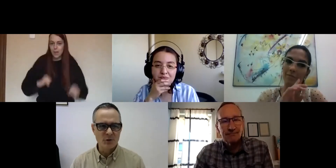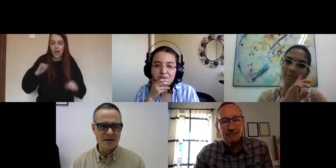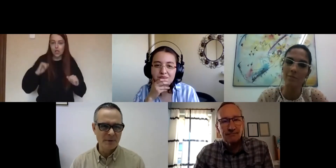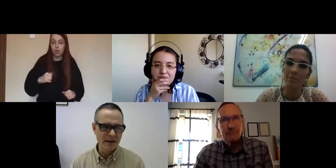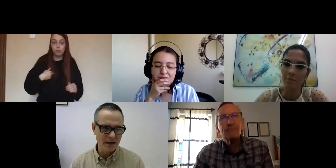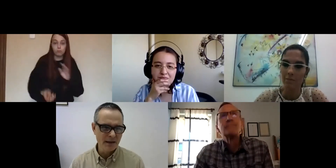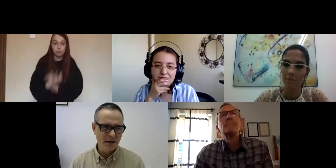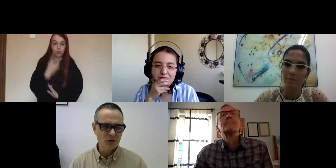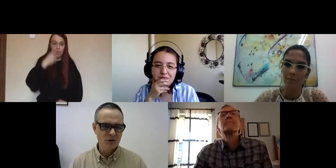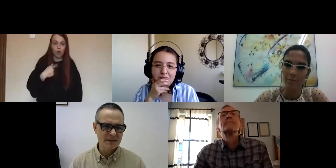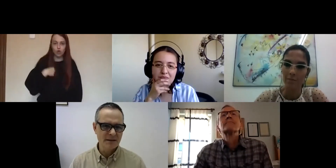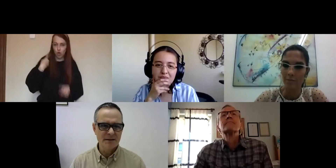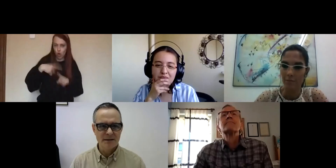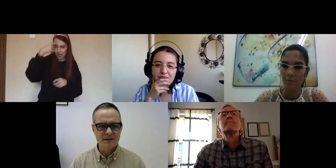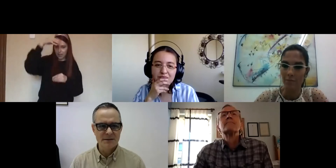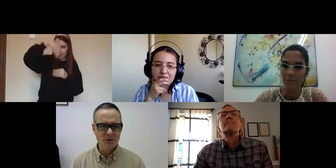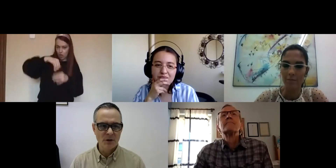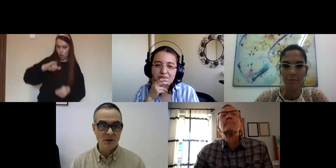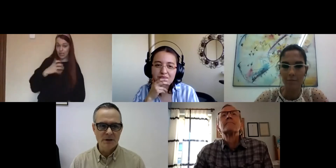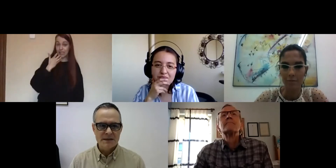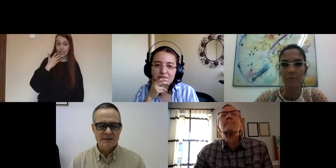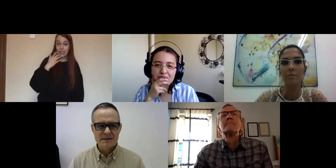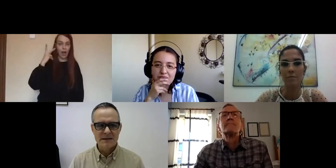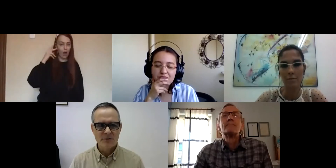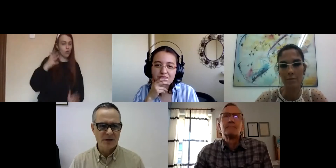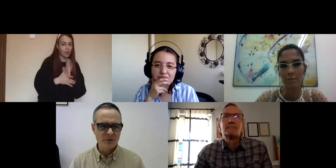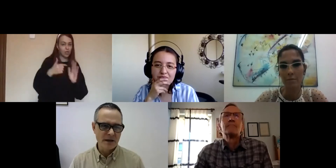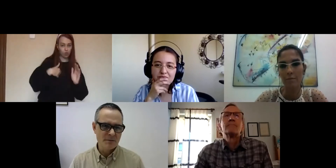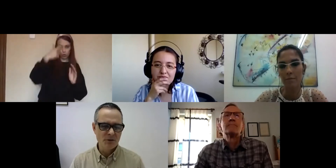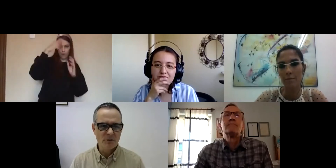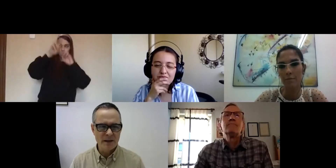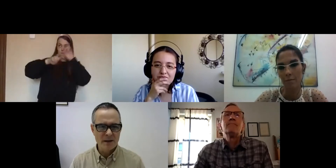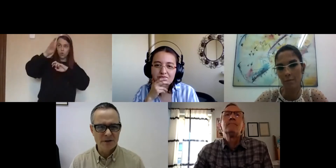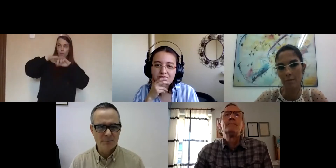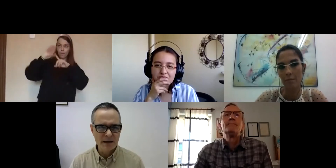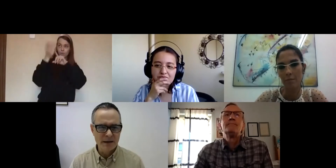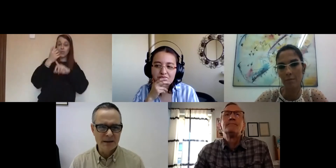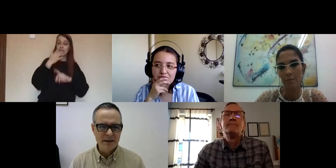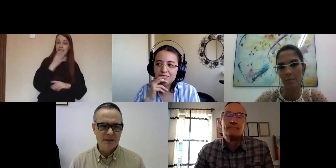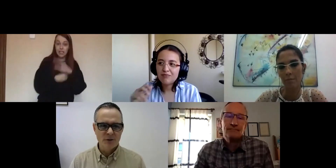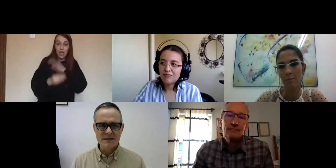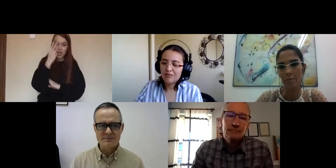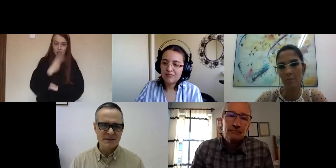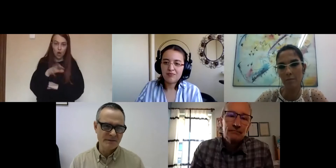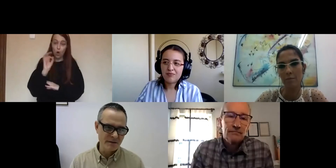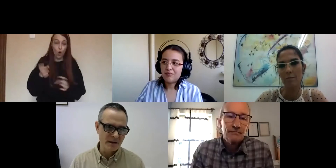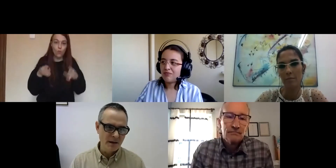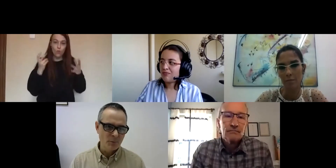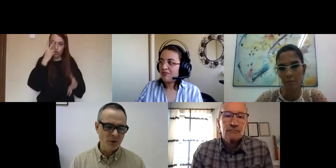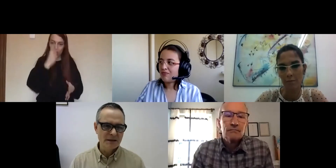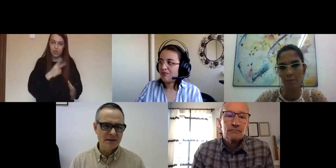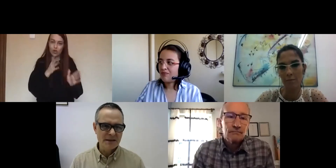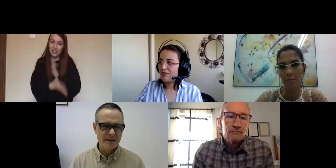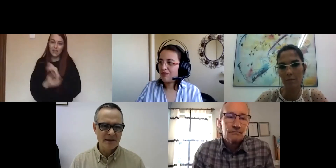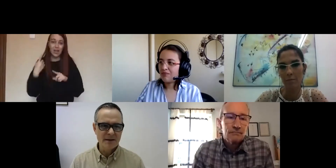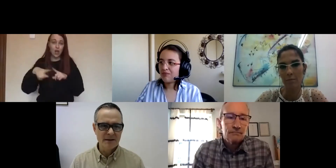que puedes aplicar cuando te están describiendo algo. Si te has quedado ciego de nacimiento o en edad muy temprana, entonces es más difícil,